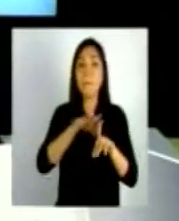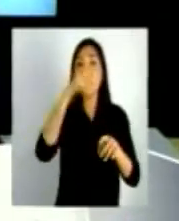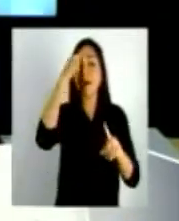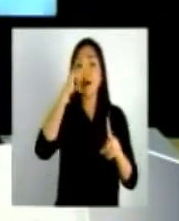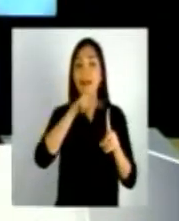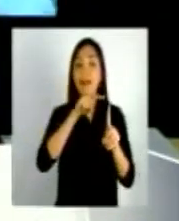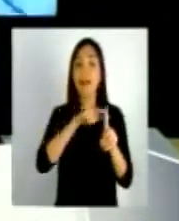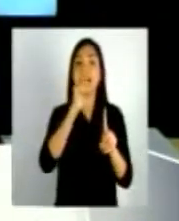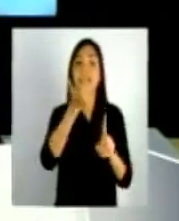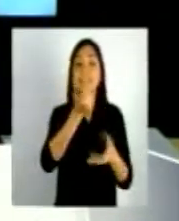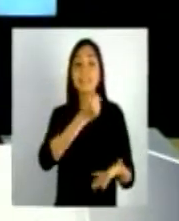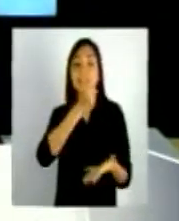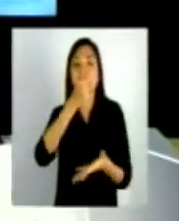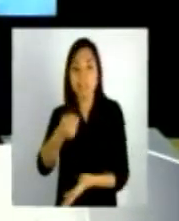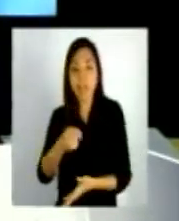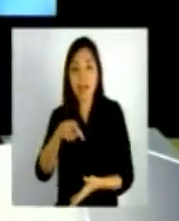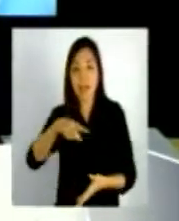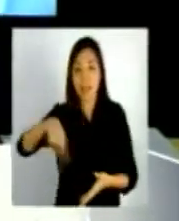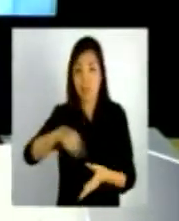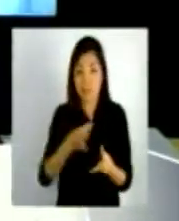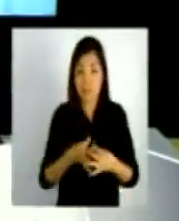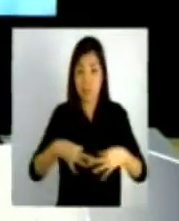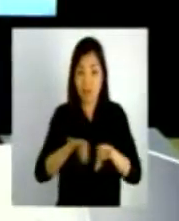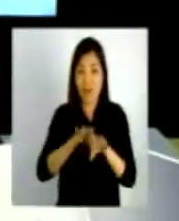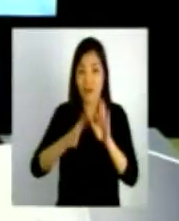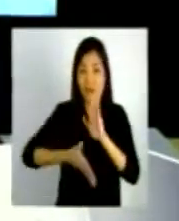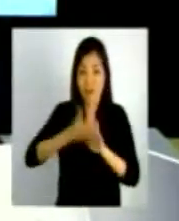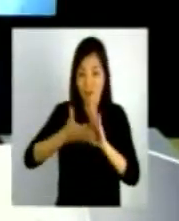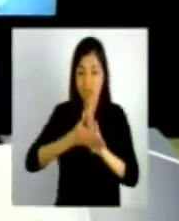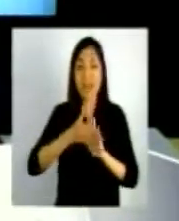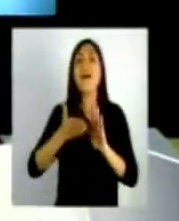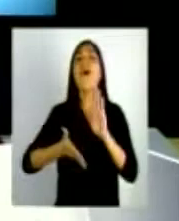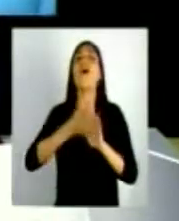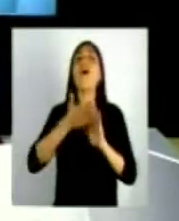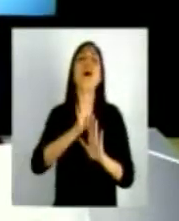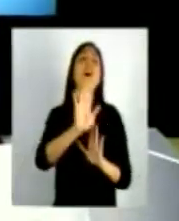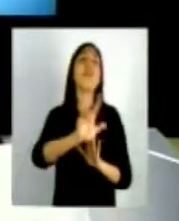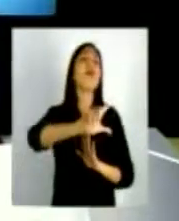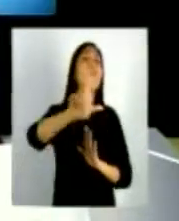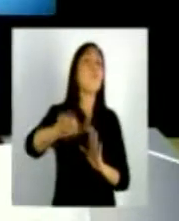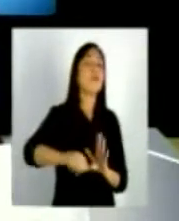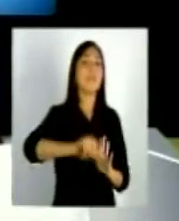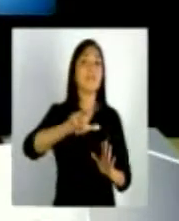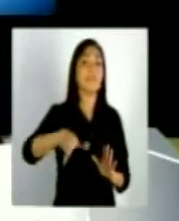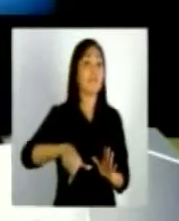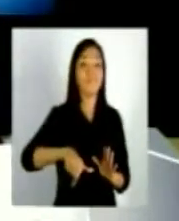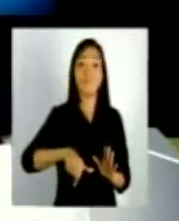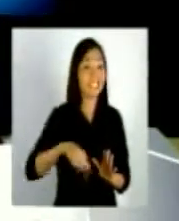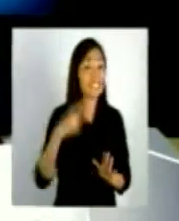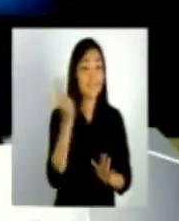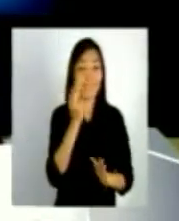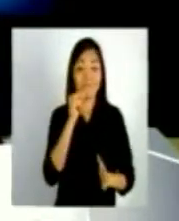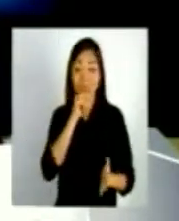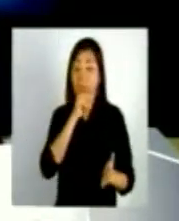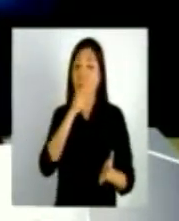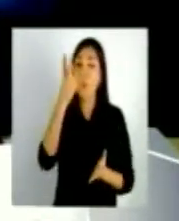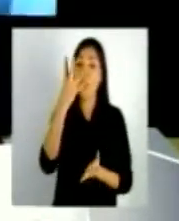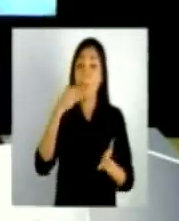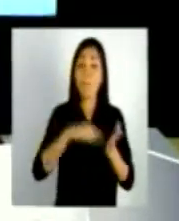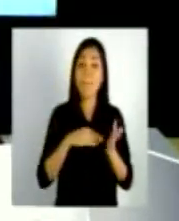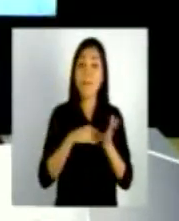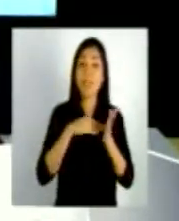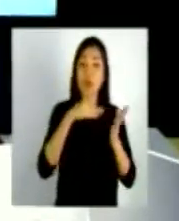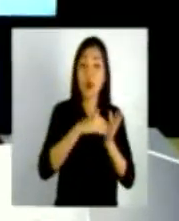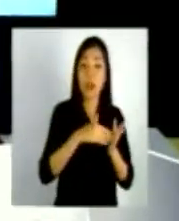el presupuesto público para poder realizar estas obras. No son obras que podamos postergar. Estamos hablando de la necesidad de meterle 4,000 millones de pesos